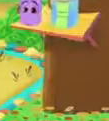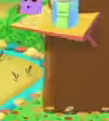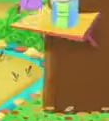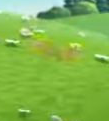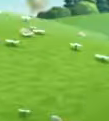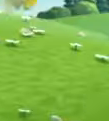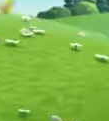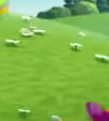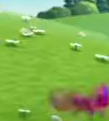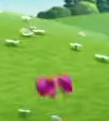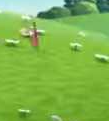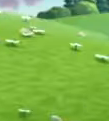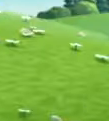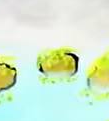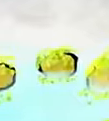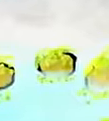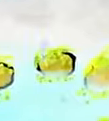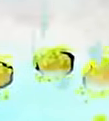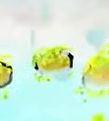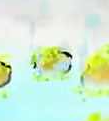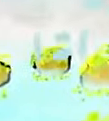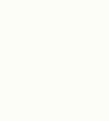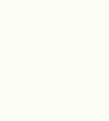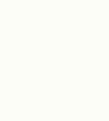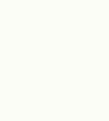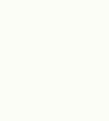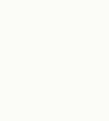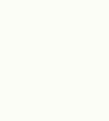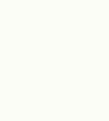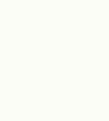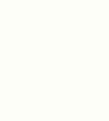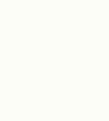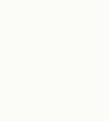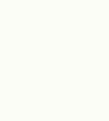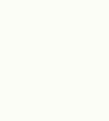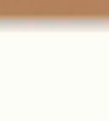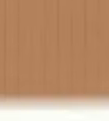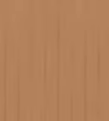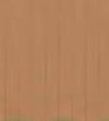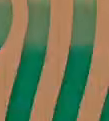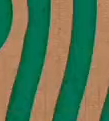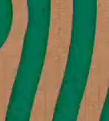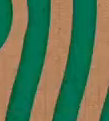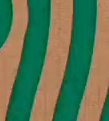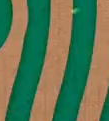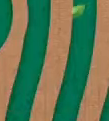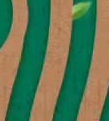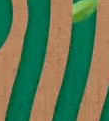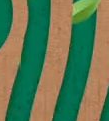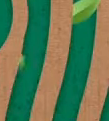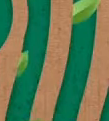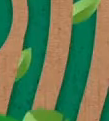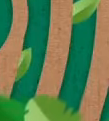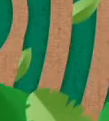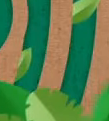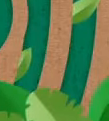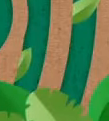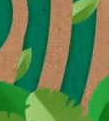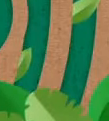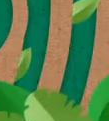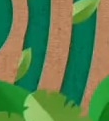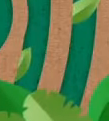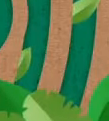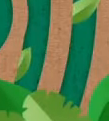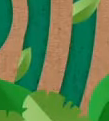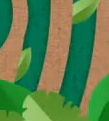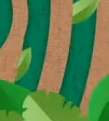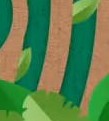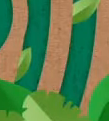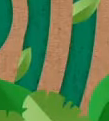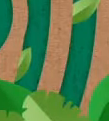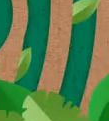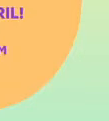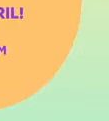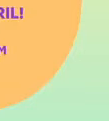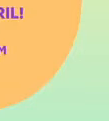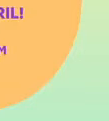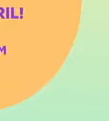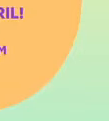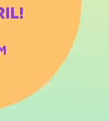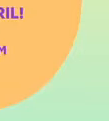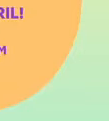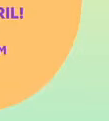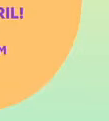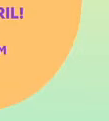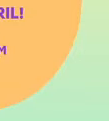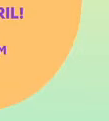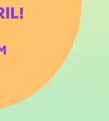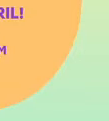el medio ambiente. ¡Está funcionando! ¡Huella Verde! ¡Un especial por el Día de la Tierra!